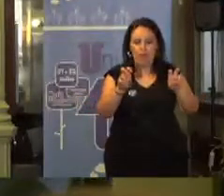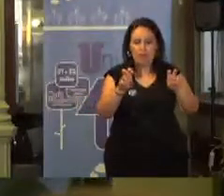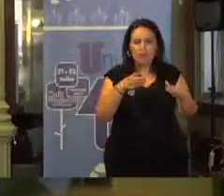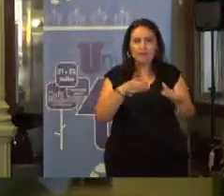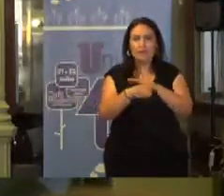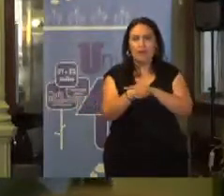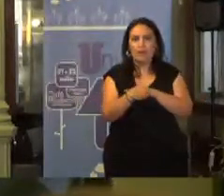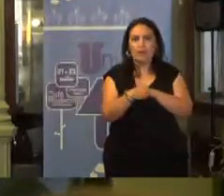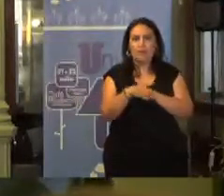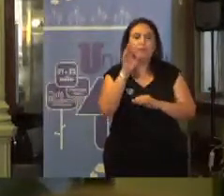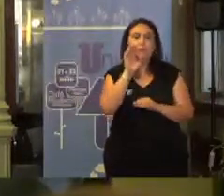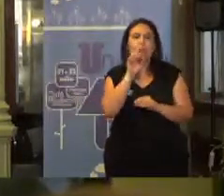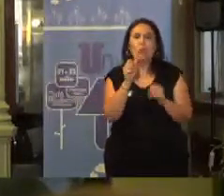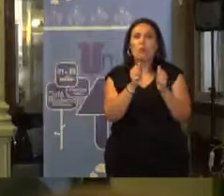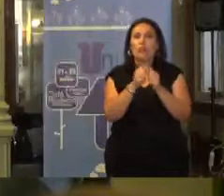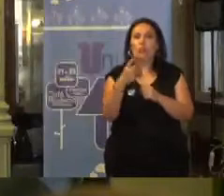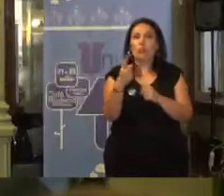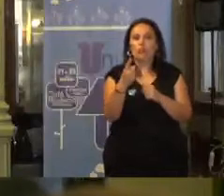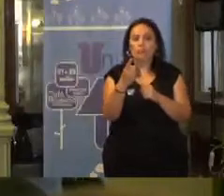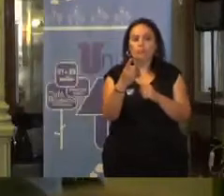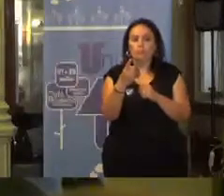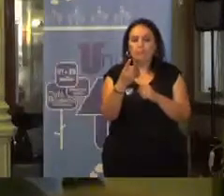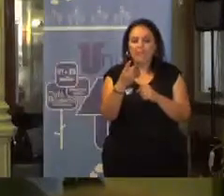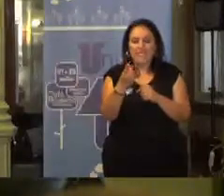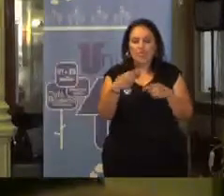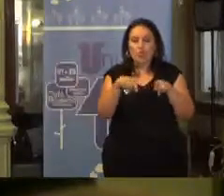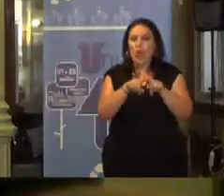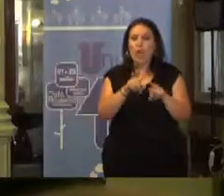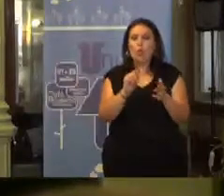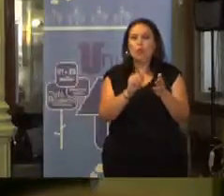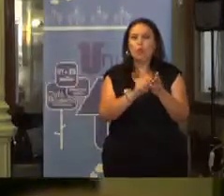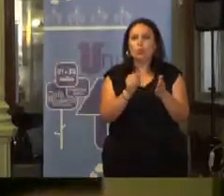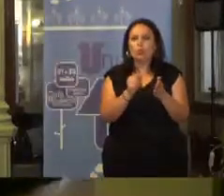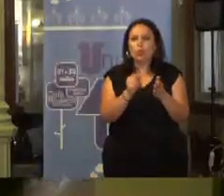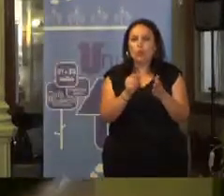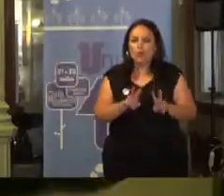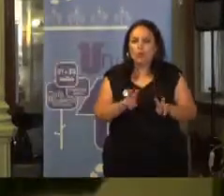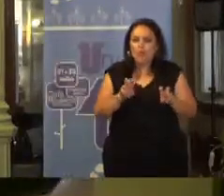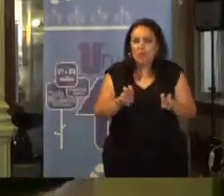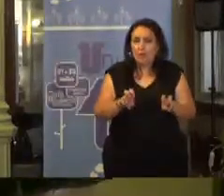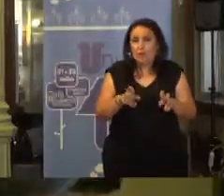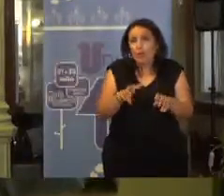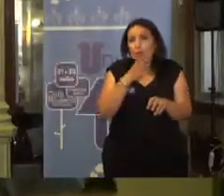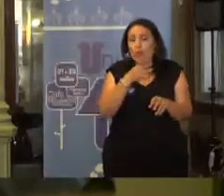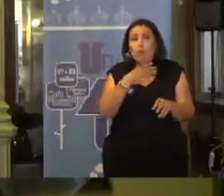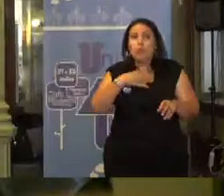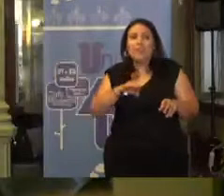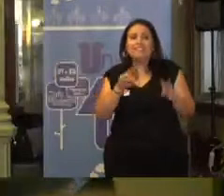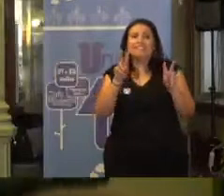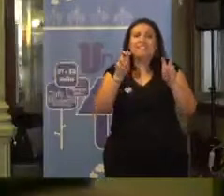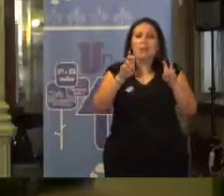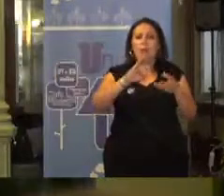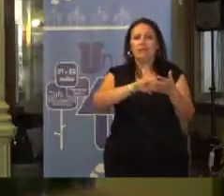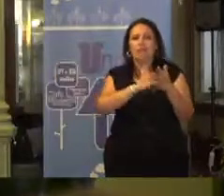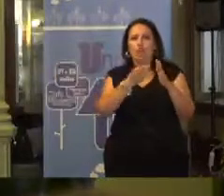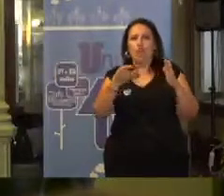XXI e será, digamos, un punto de inflexión de entrada por ese cambio tecnolóxico que permite un cambio de relación